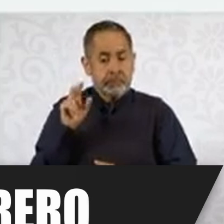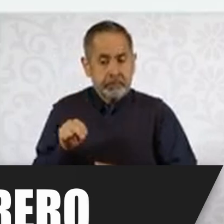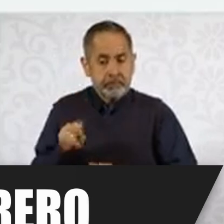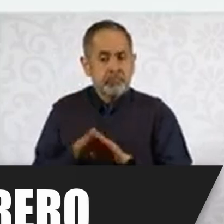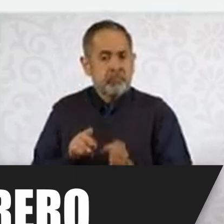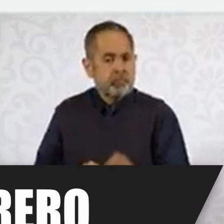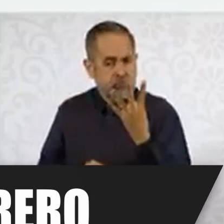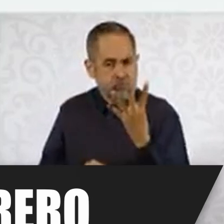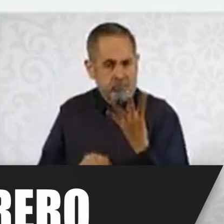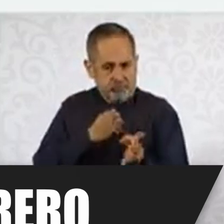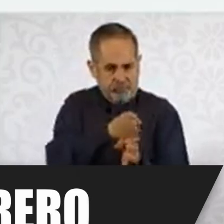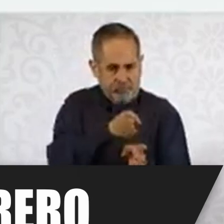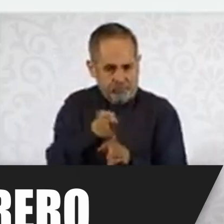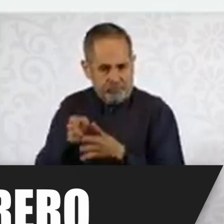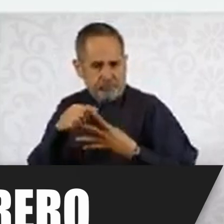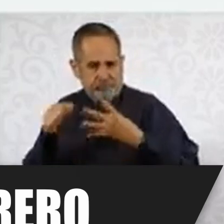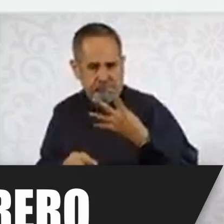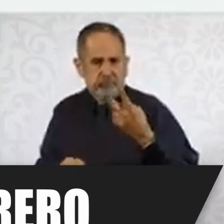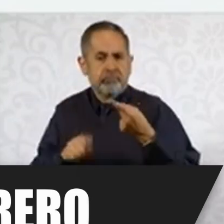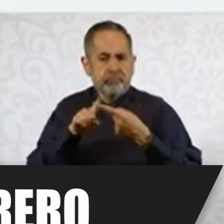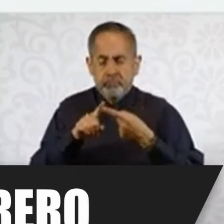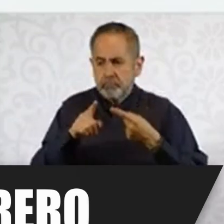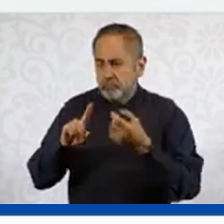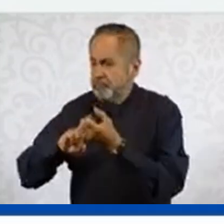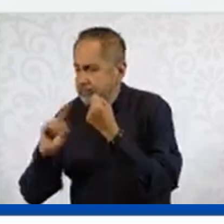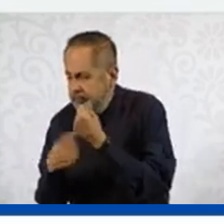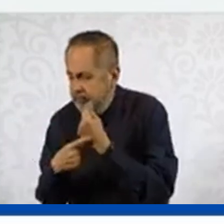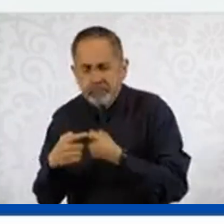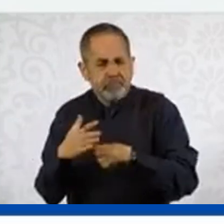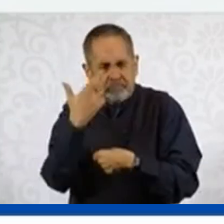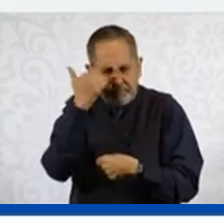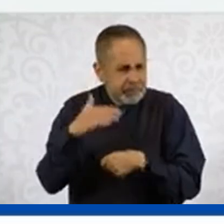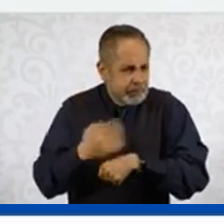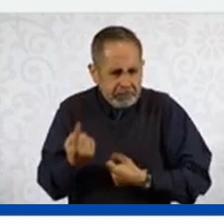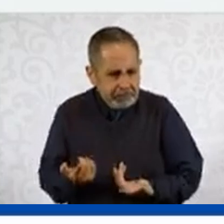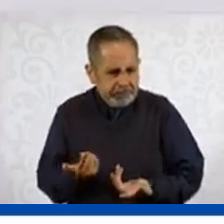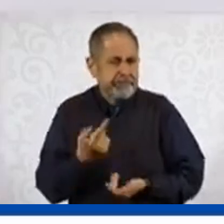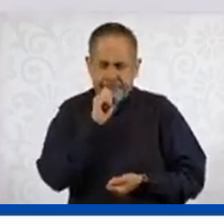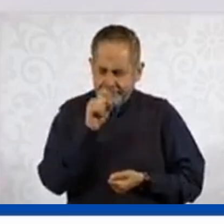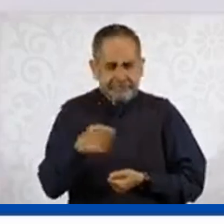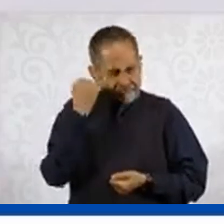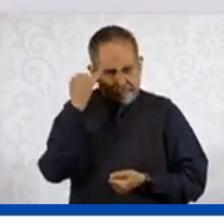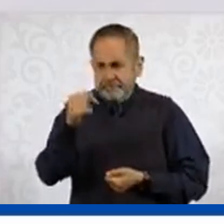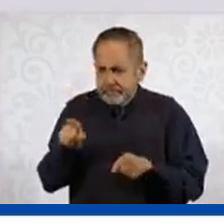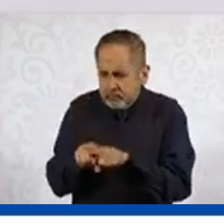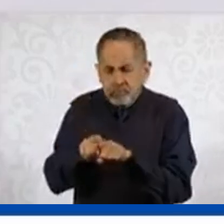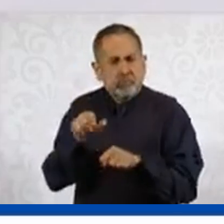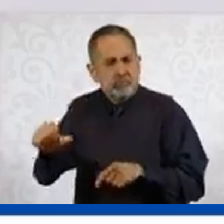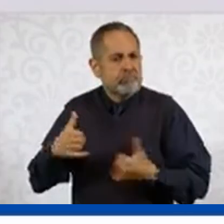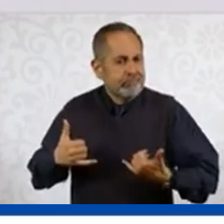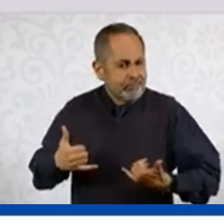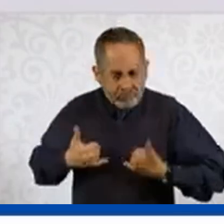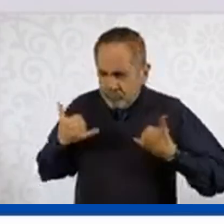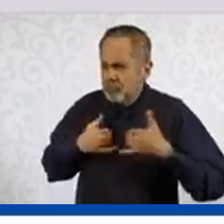consiste en 4 ejes. Es atención a las causas. Vamos a seguir trabajando con las y los jóvenes, con